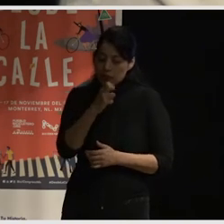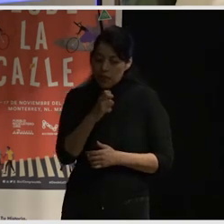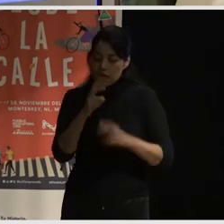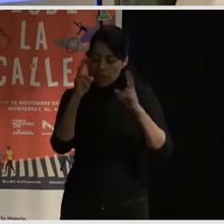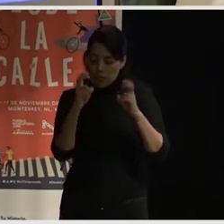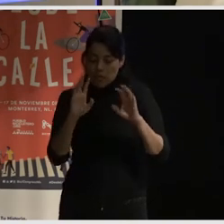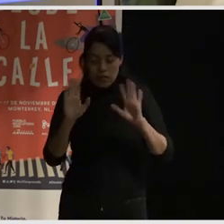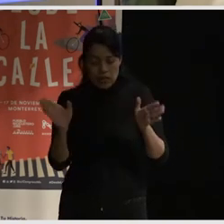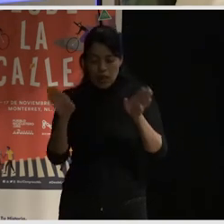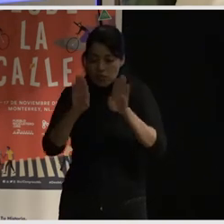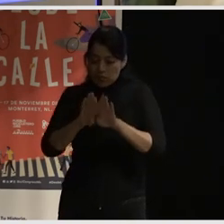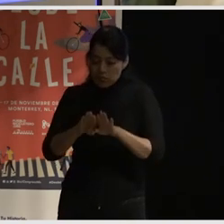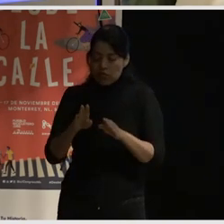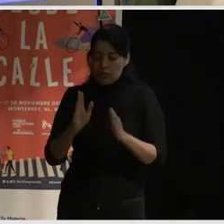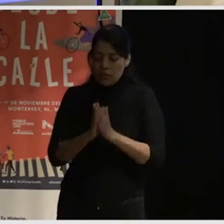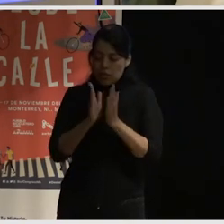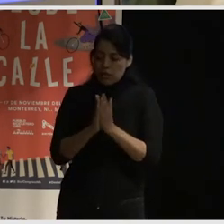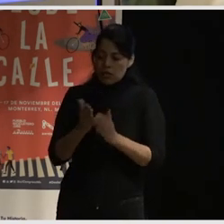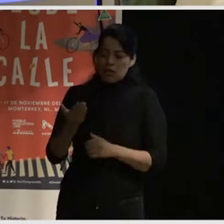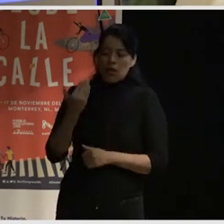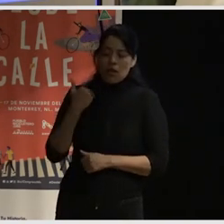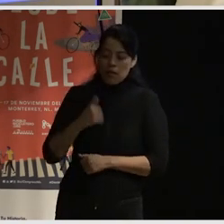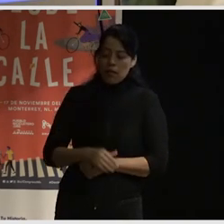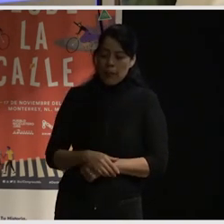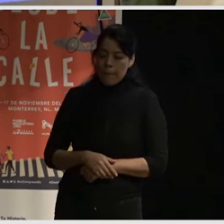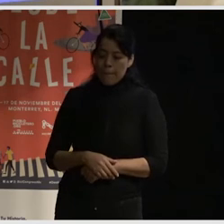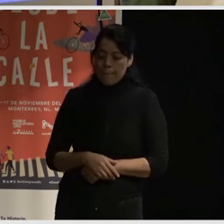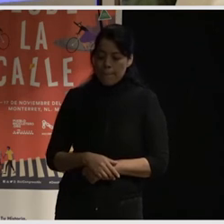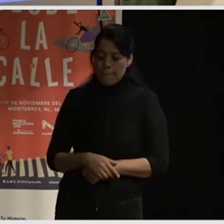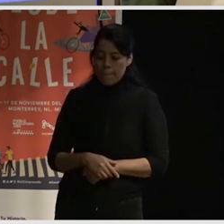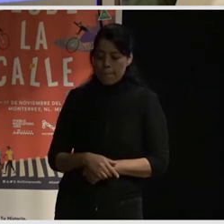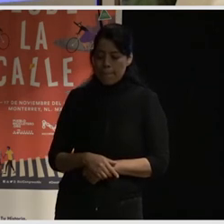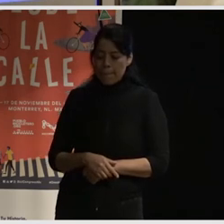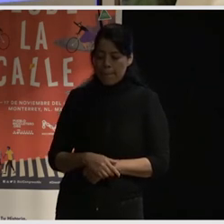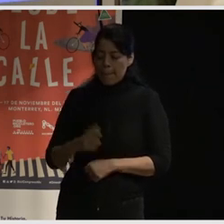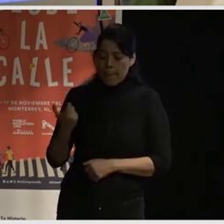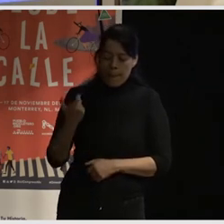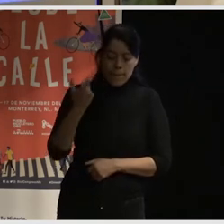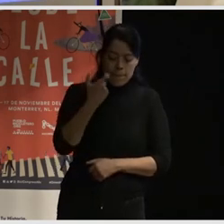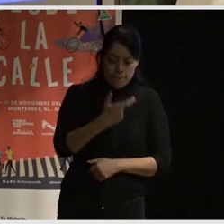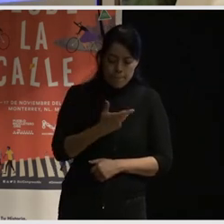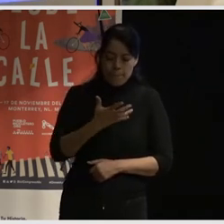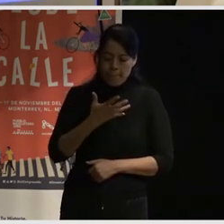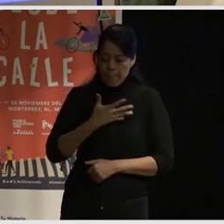cierro mi participación diciendo o sea hubo un con un ramo del presupuesto